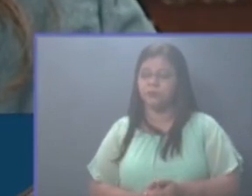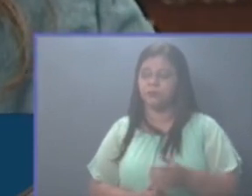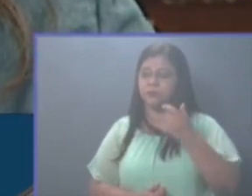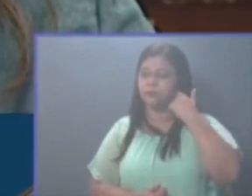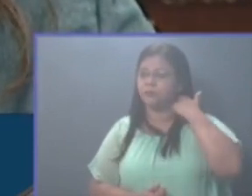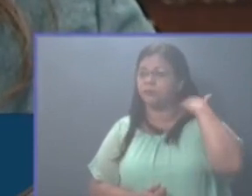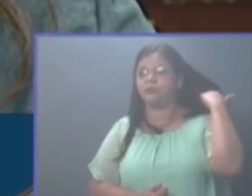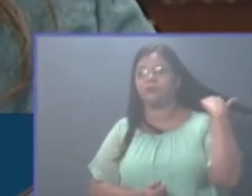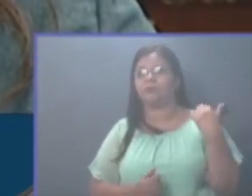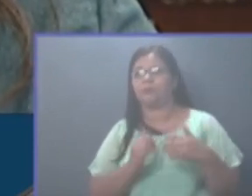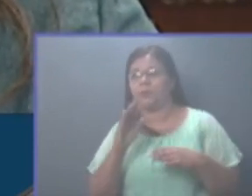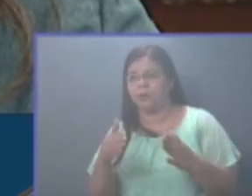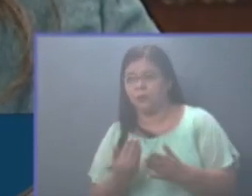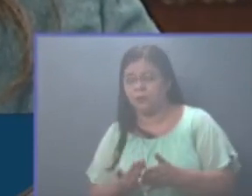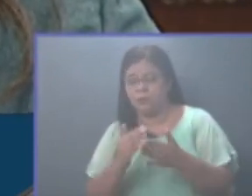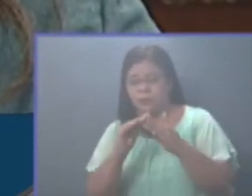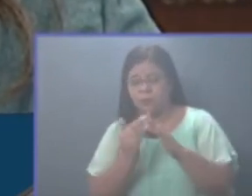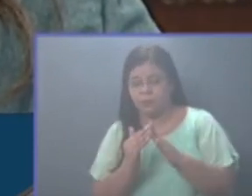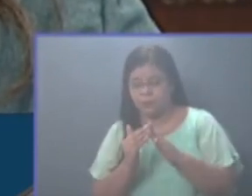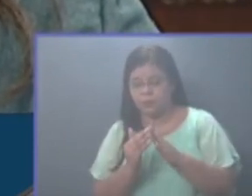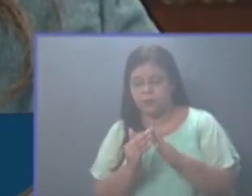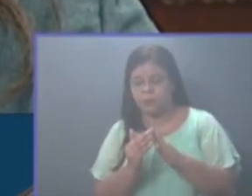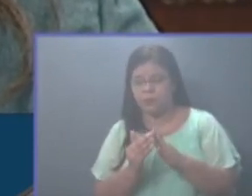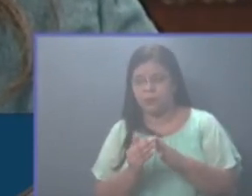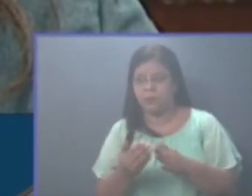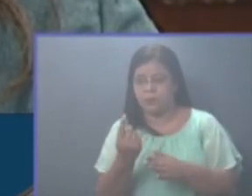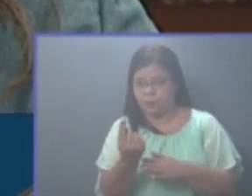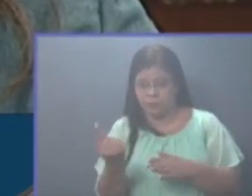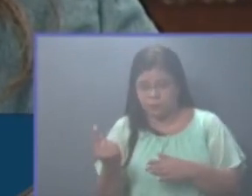La comunidad migrante en Estados Unidos